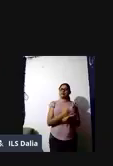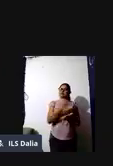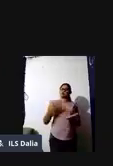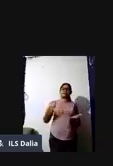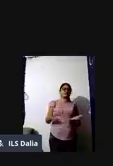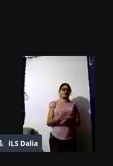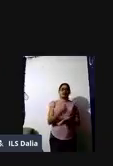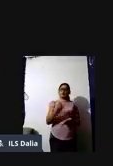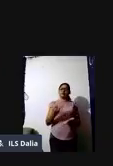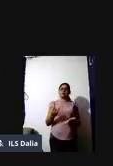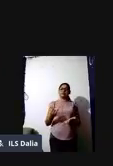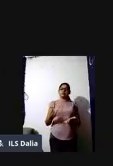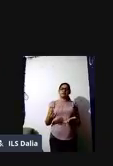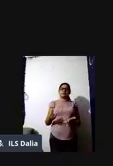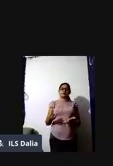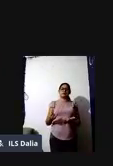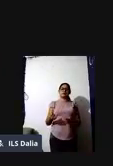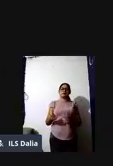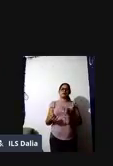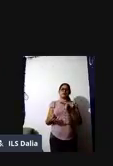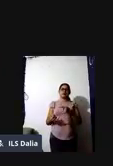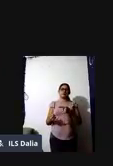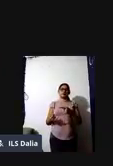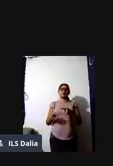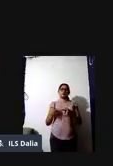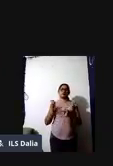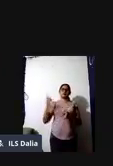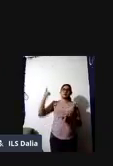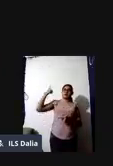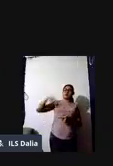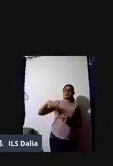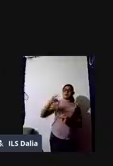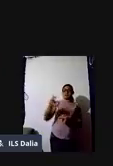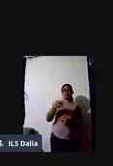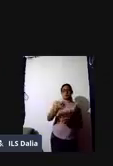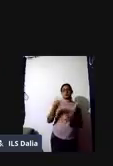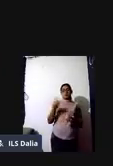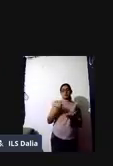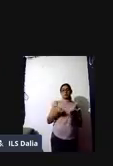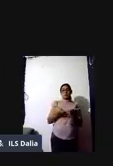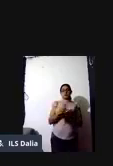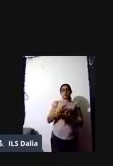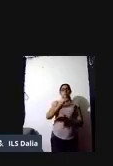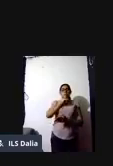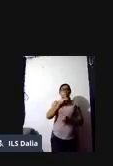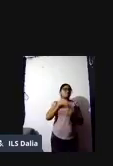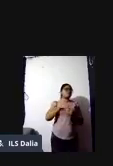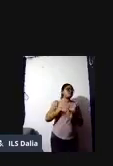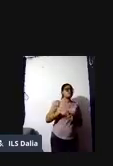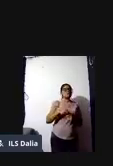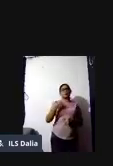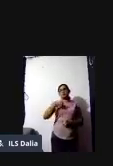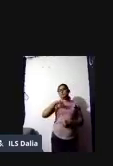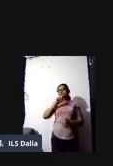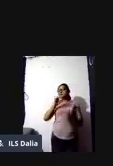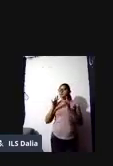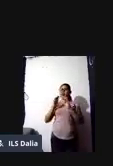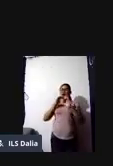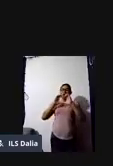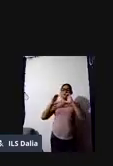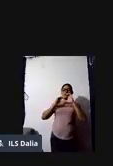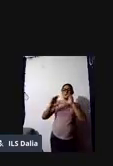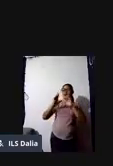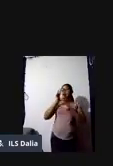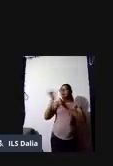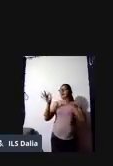tomar decisiones, porque es una instrucción, ¿verdad? Y no hay verbalización, no hay comunicación,